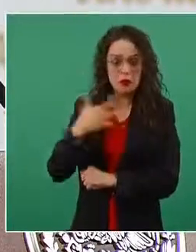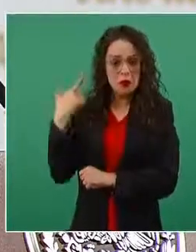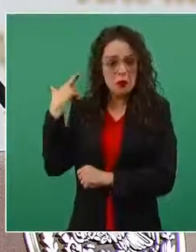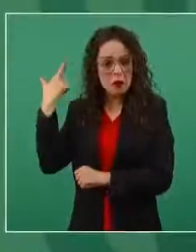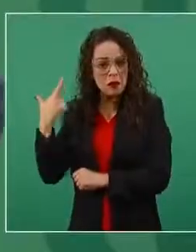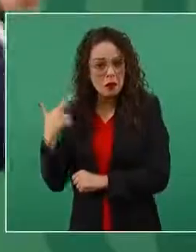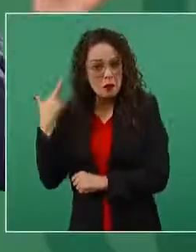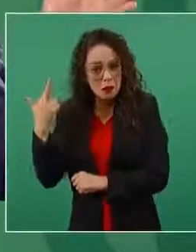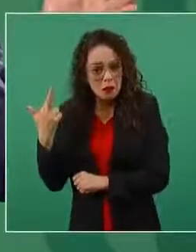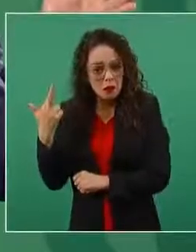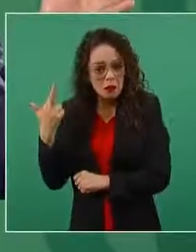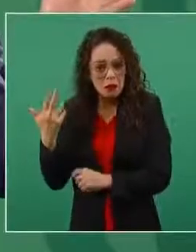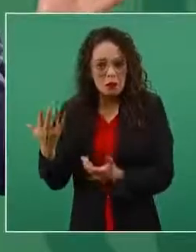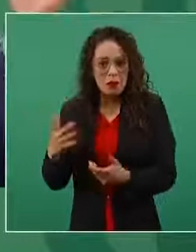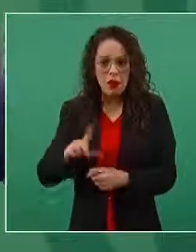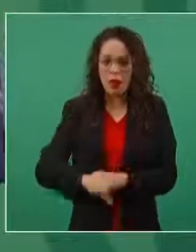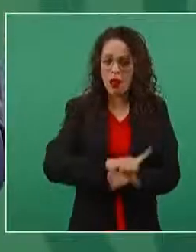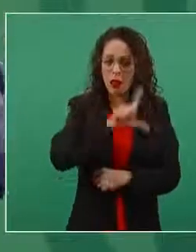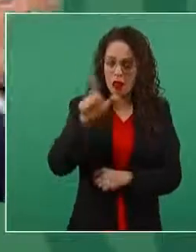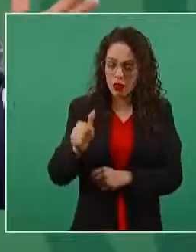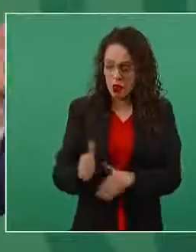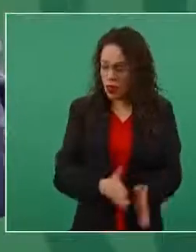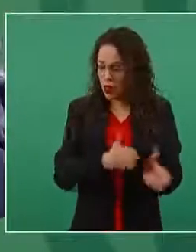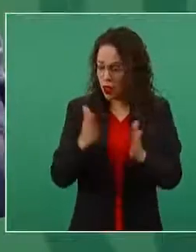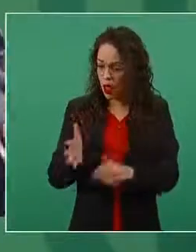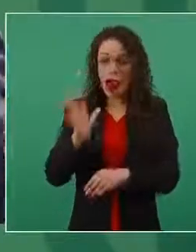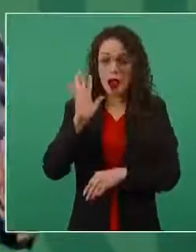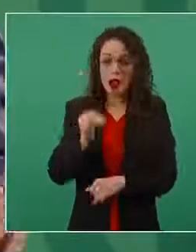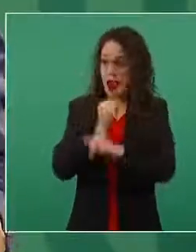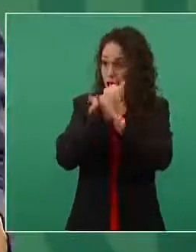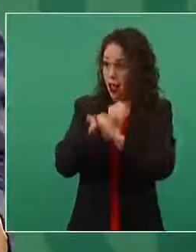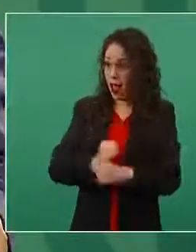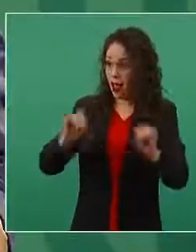Luego se logra la independencia política,